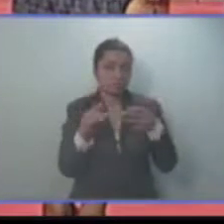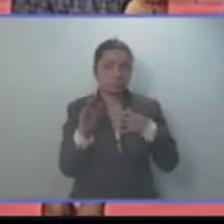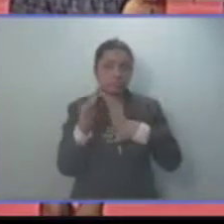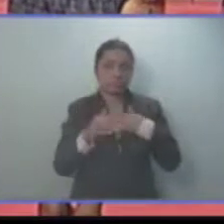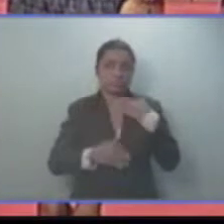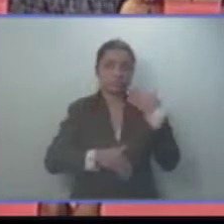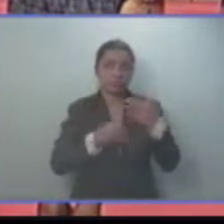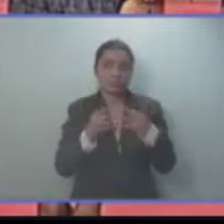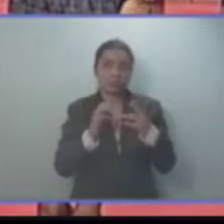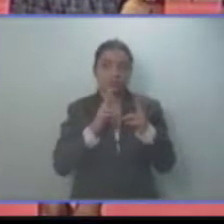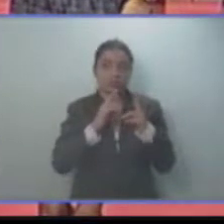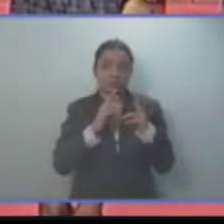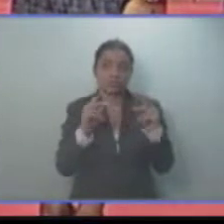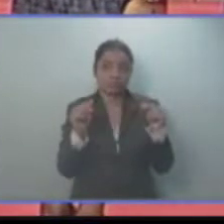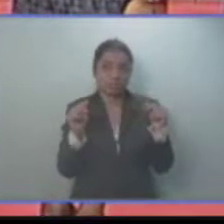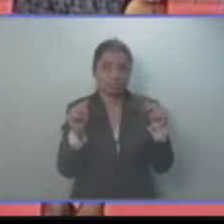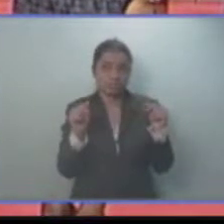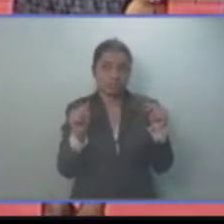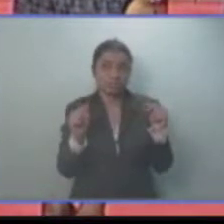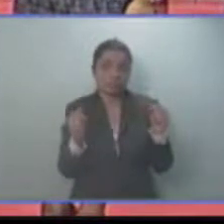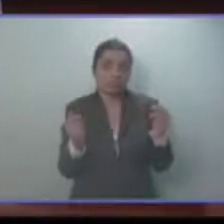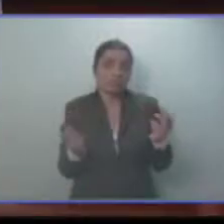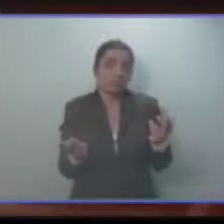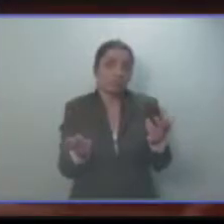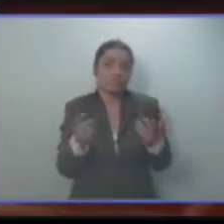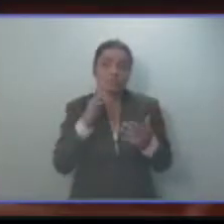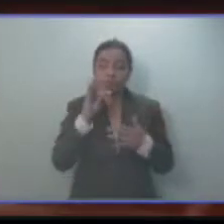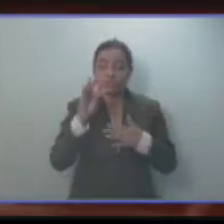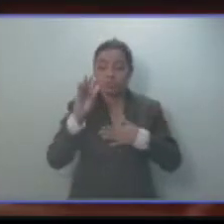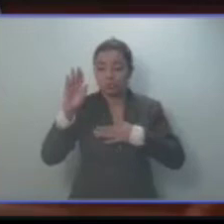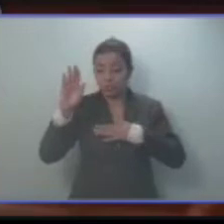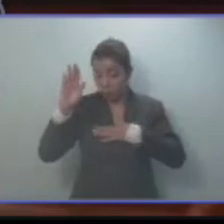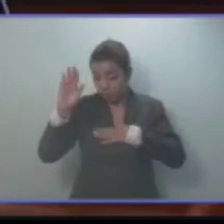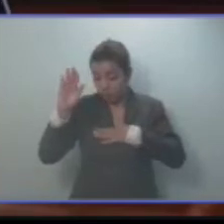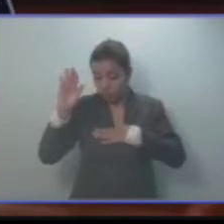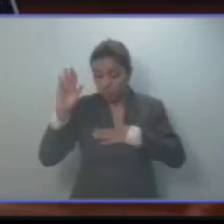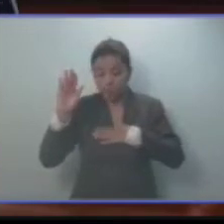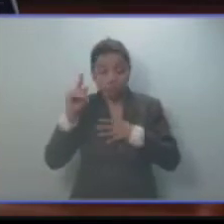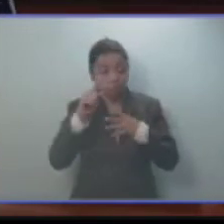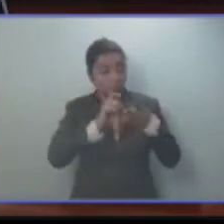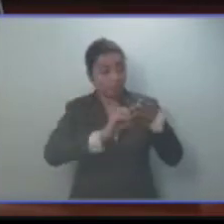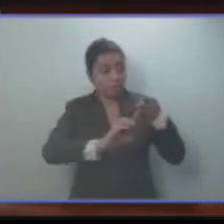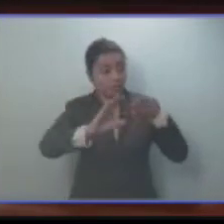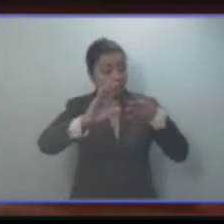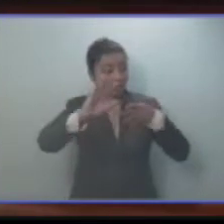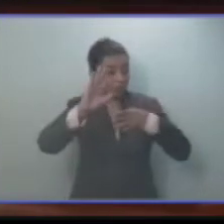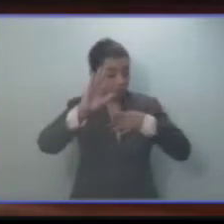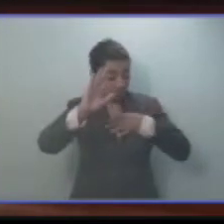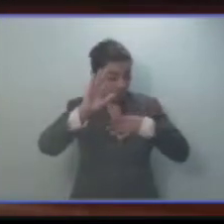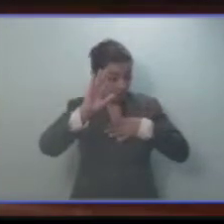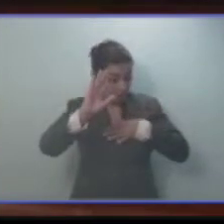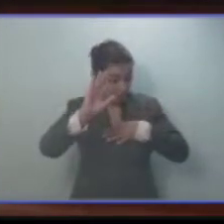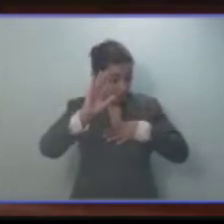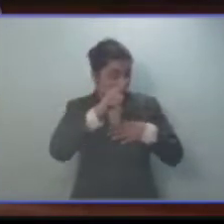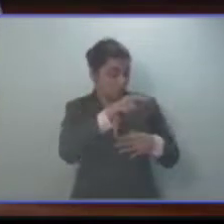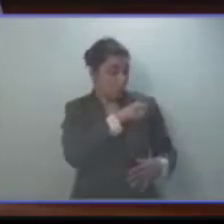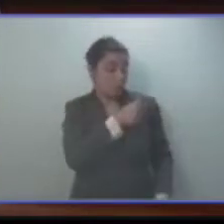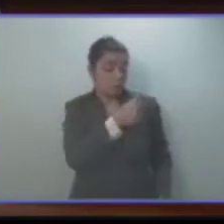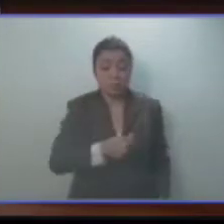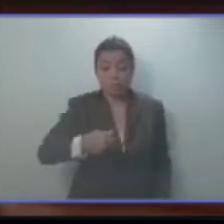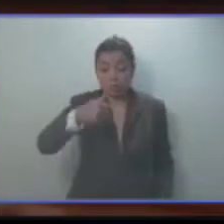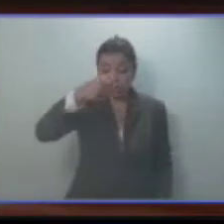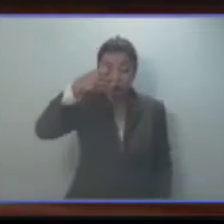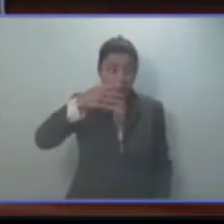o resoluciones que la contraríen, prometiendo además el exacto cumplimiento de los deberes que el cargo os